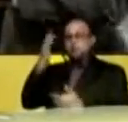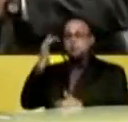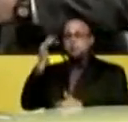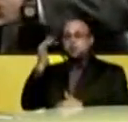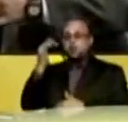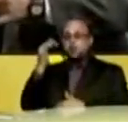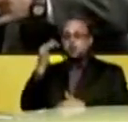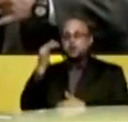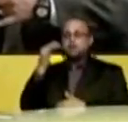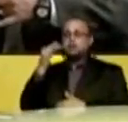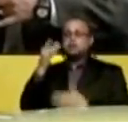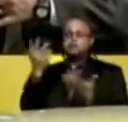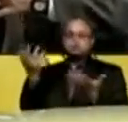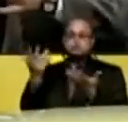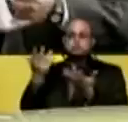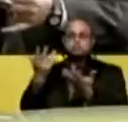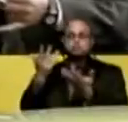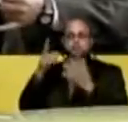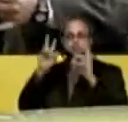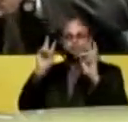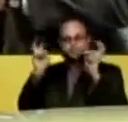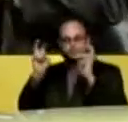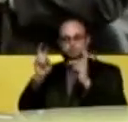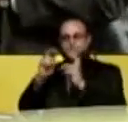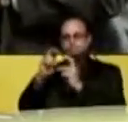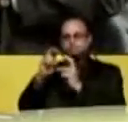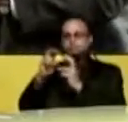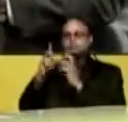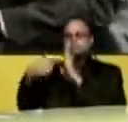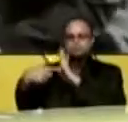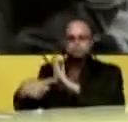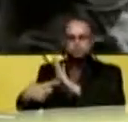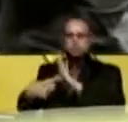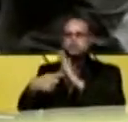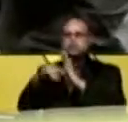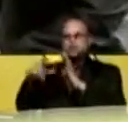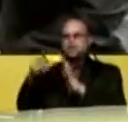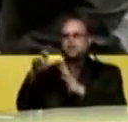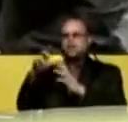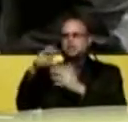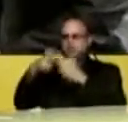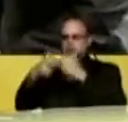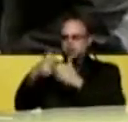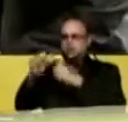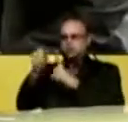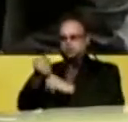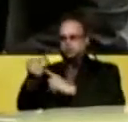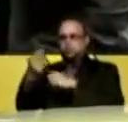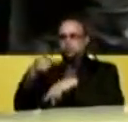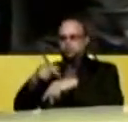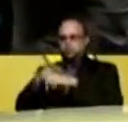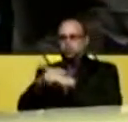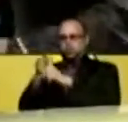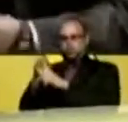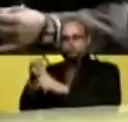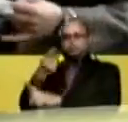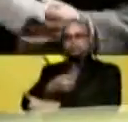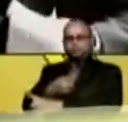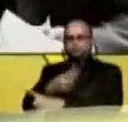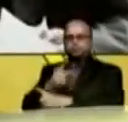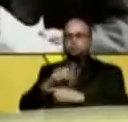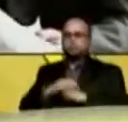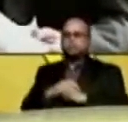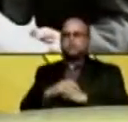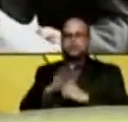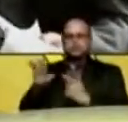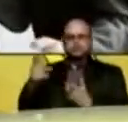quiere desviar los temas de asuntos vitales en el país que meramente me está arrepentido de que este